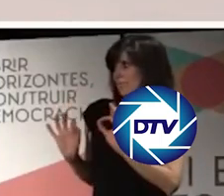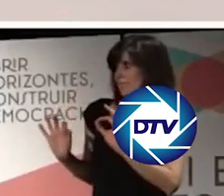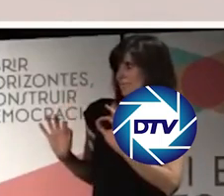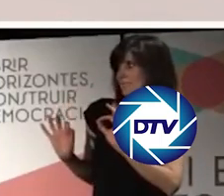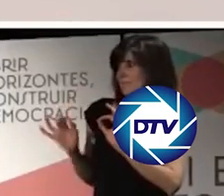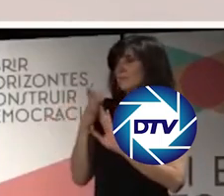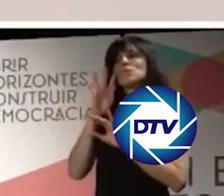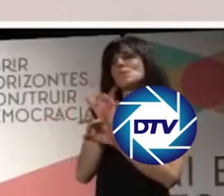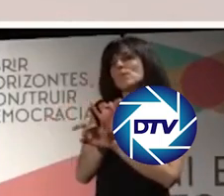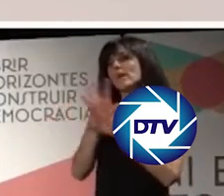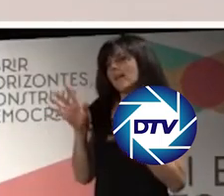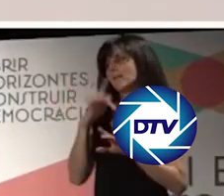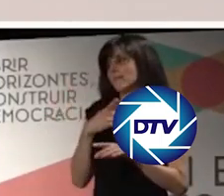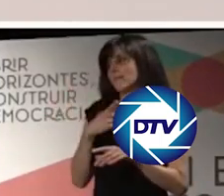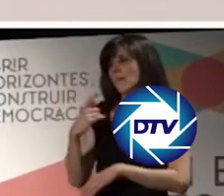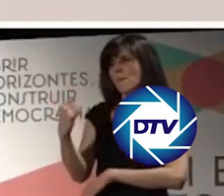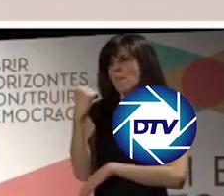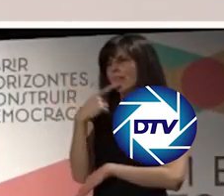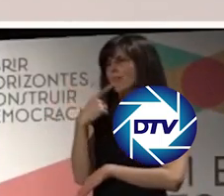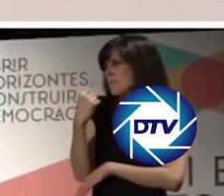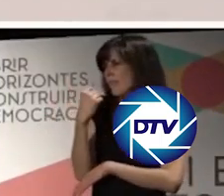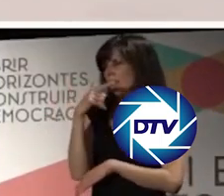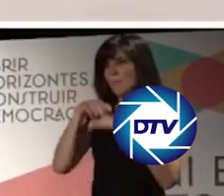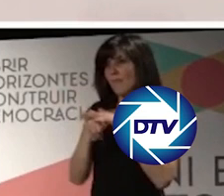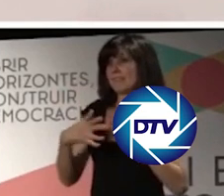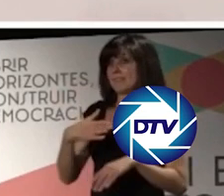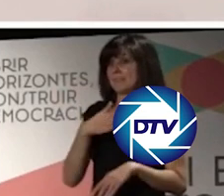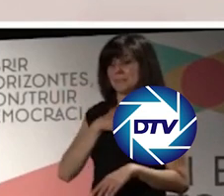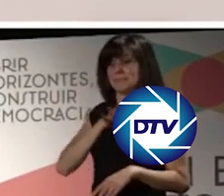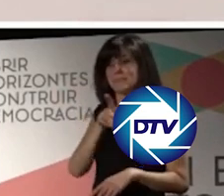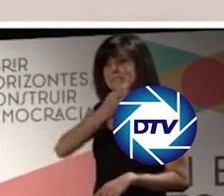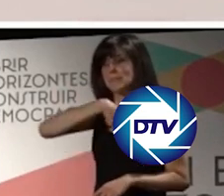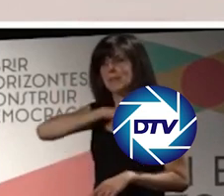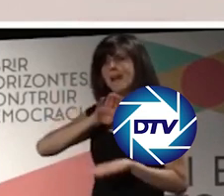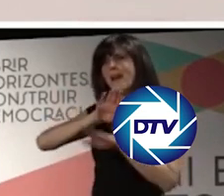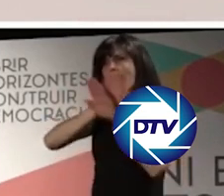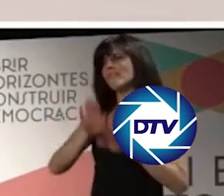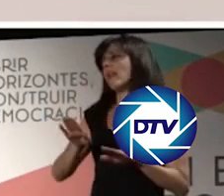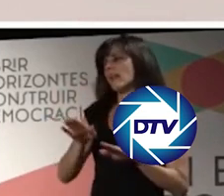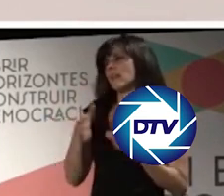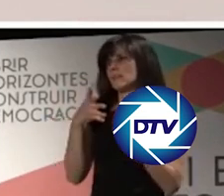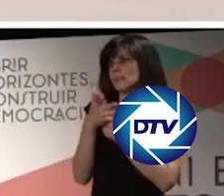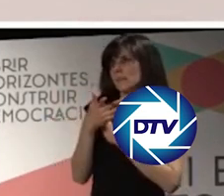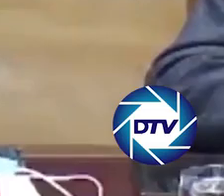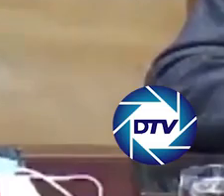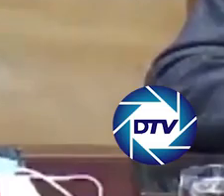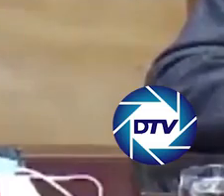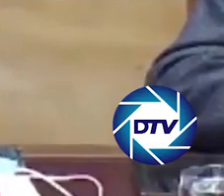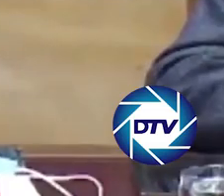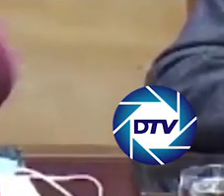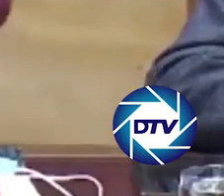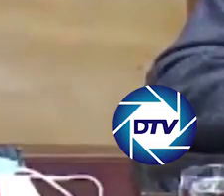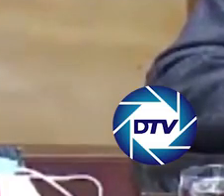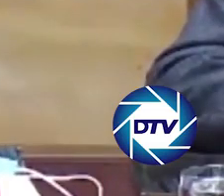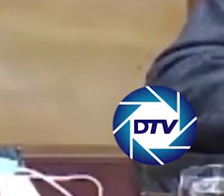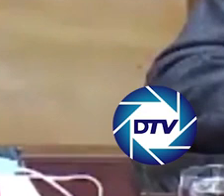Público, Dolores Delgado, en el acto de apertura del año celebrado el pasado lunes. Esto es lo que dice esta noticia. Pero yo le hago la siguiente